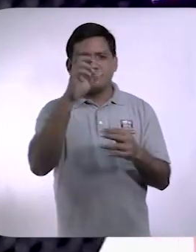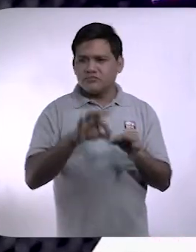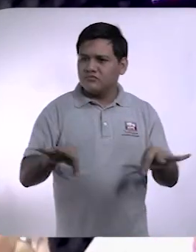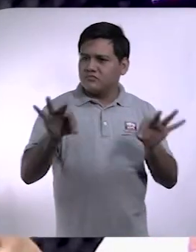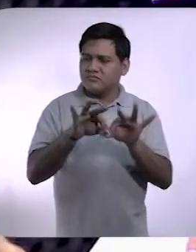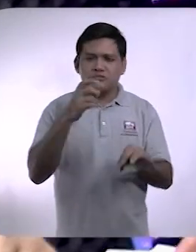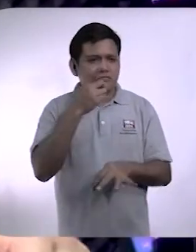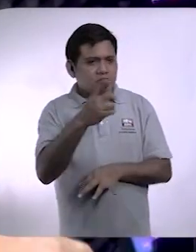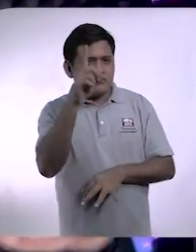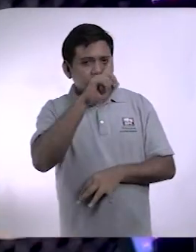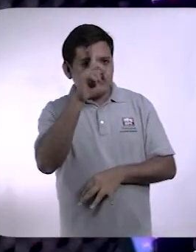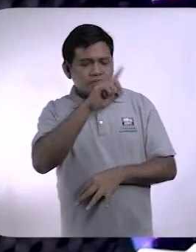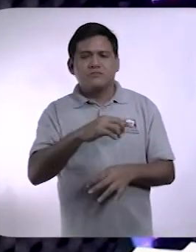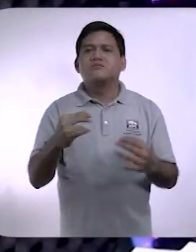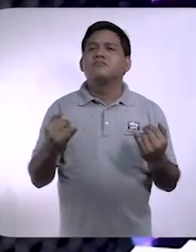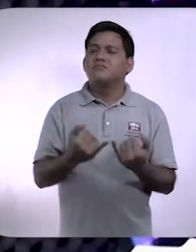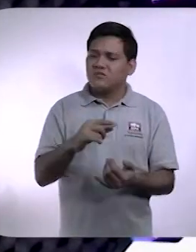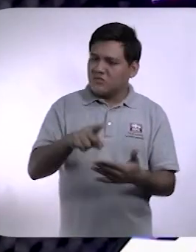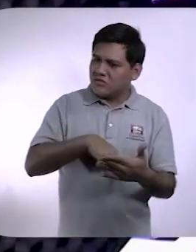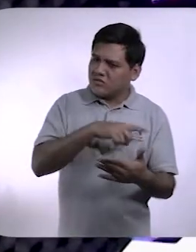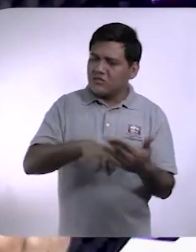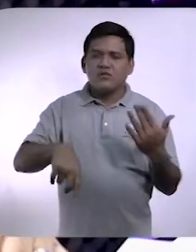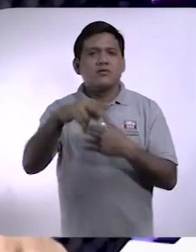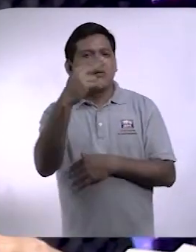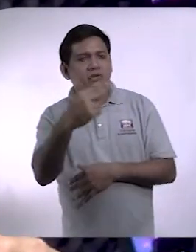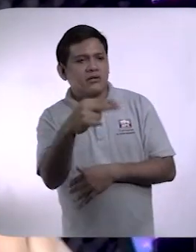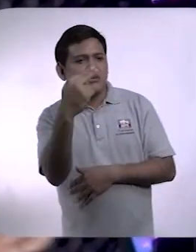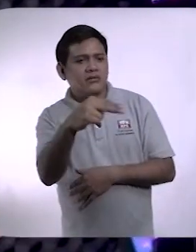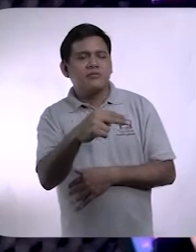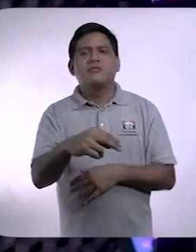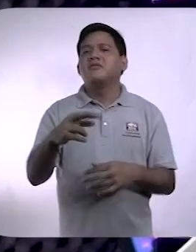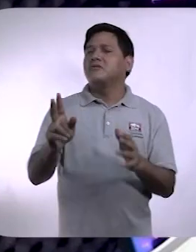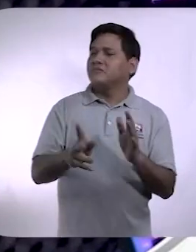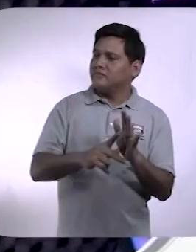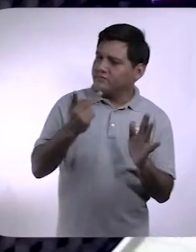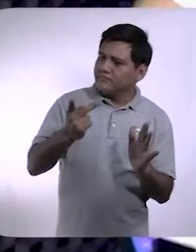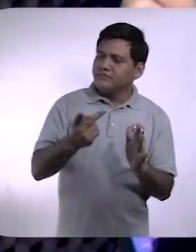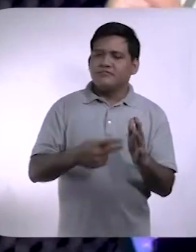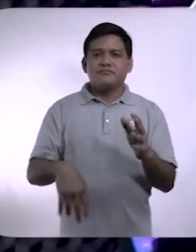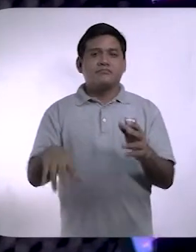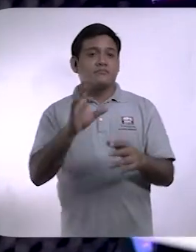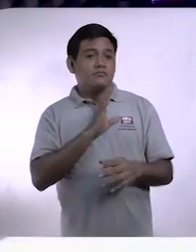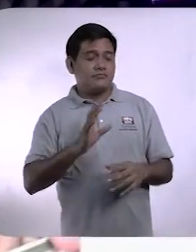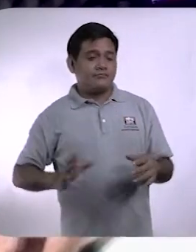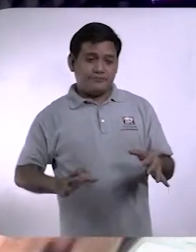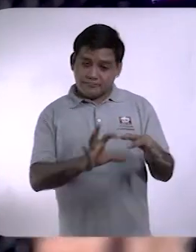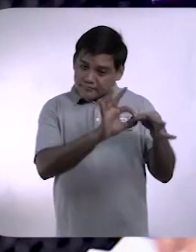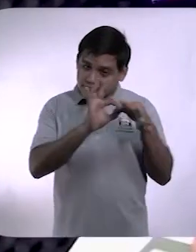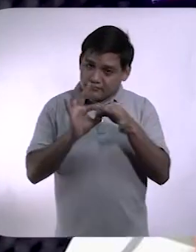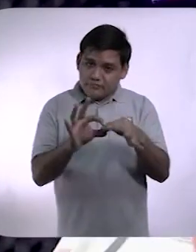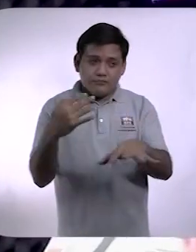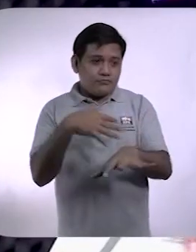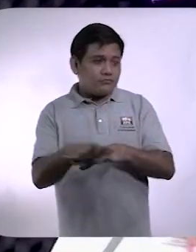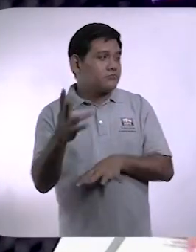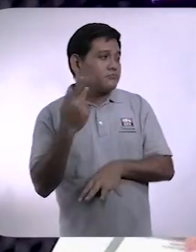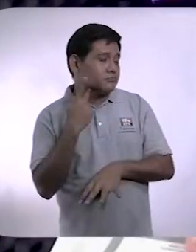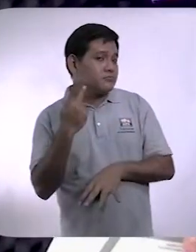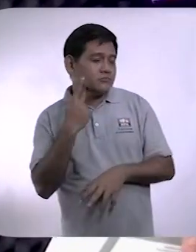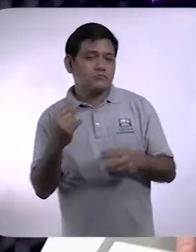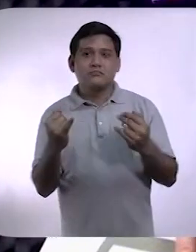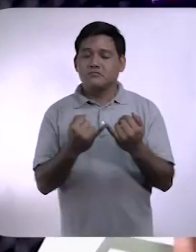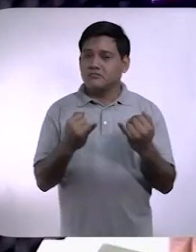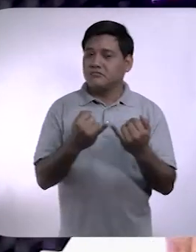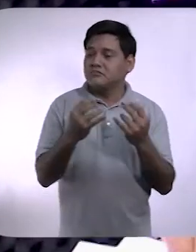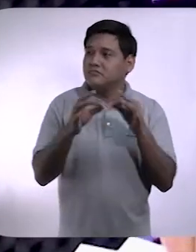es que el nombre se va a repetir en cada uno de los recuadros de cada partido de los que hayan ido en coalición o en candidatura común. Ese dato